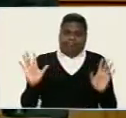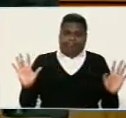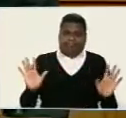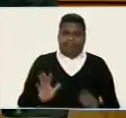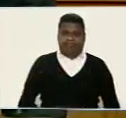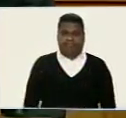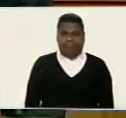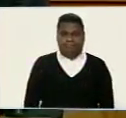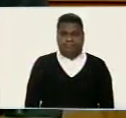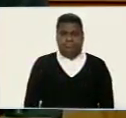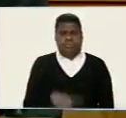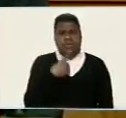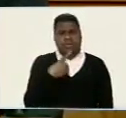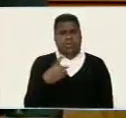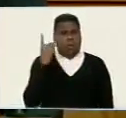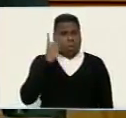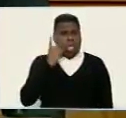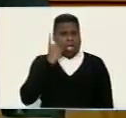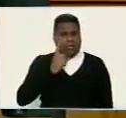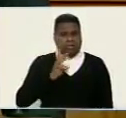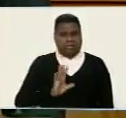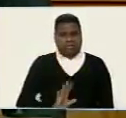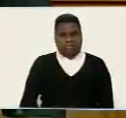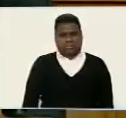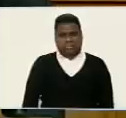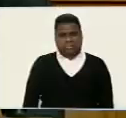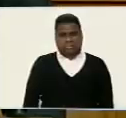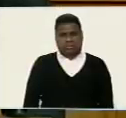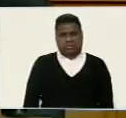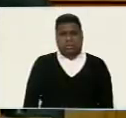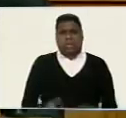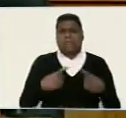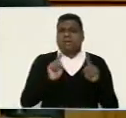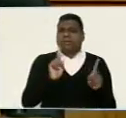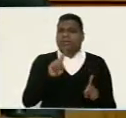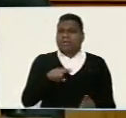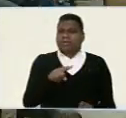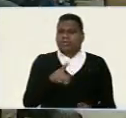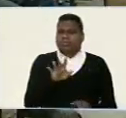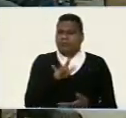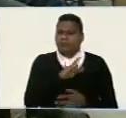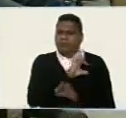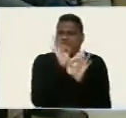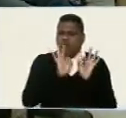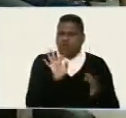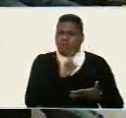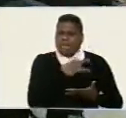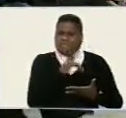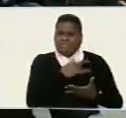me lo dijo Darío. Pero también tengo mi estilo de sentir.